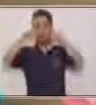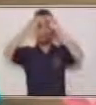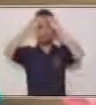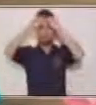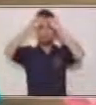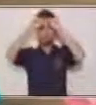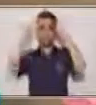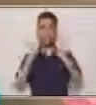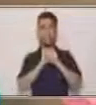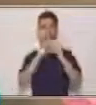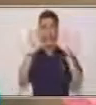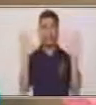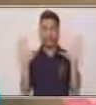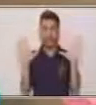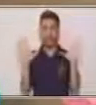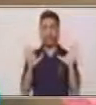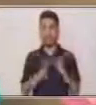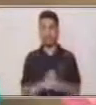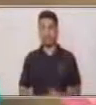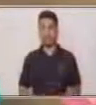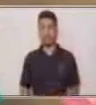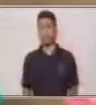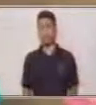más claros